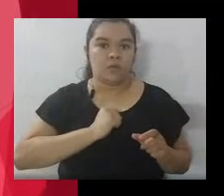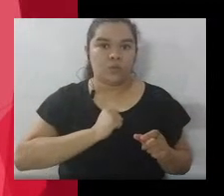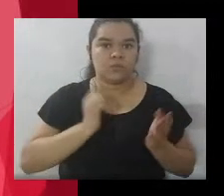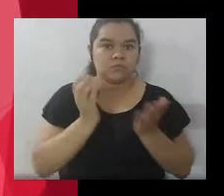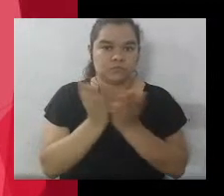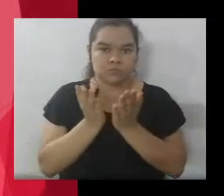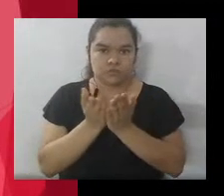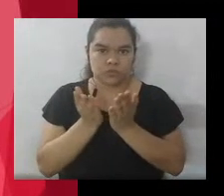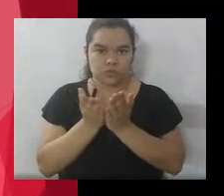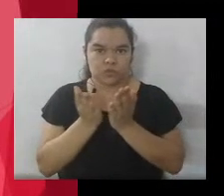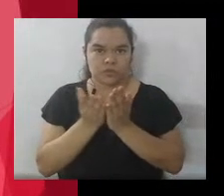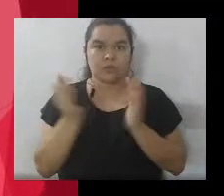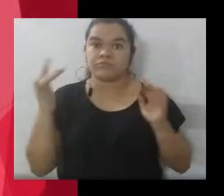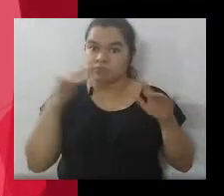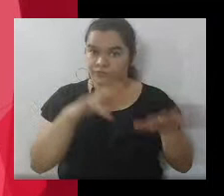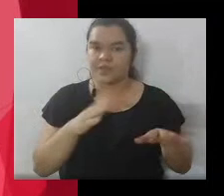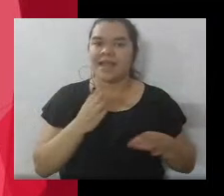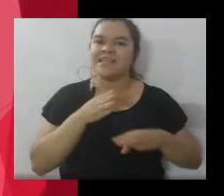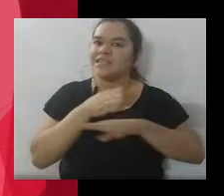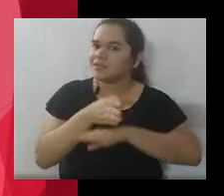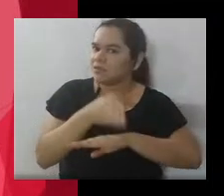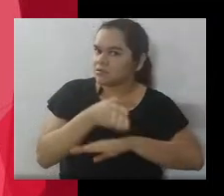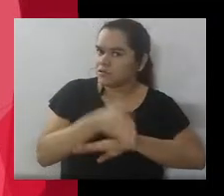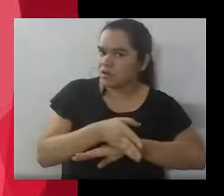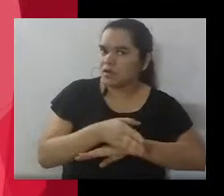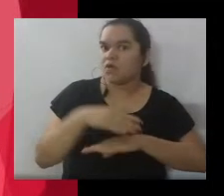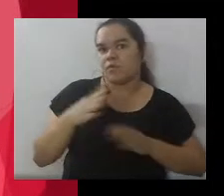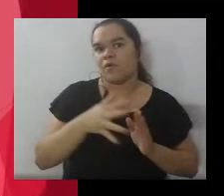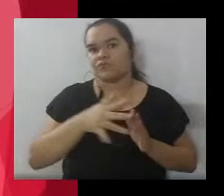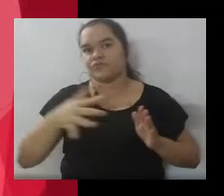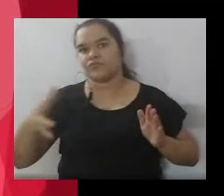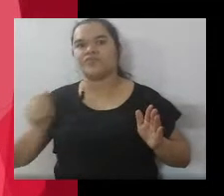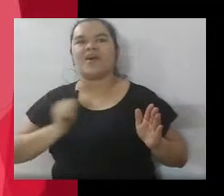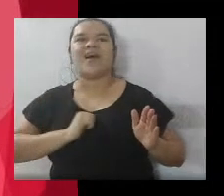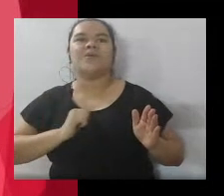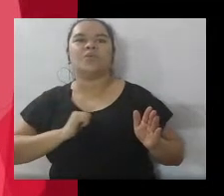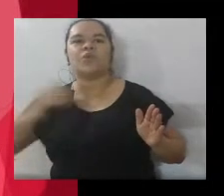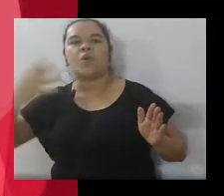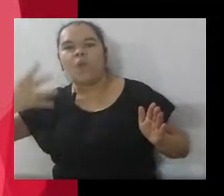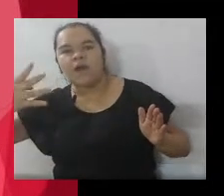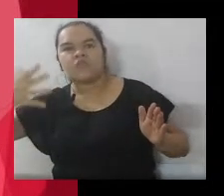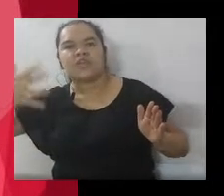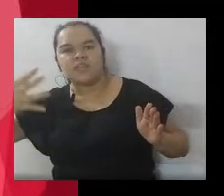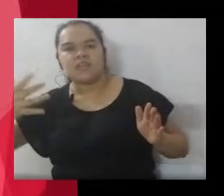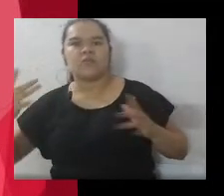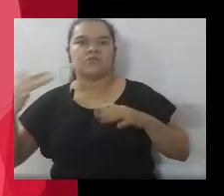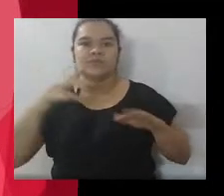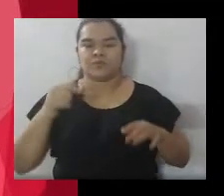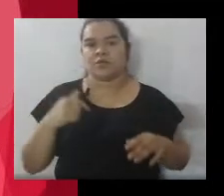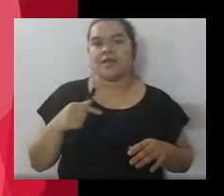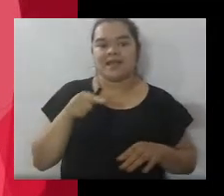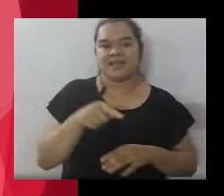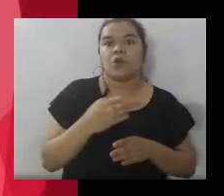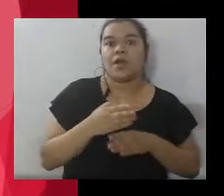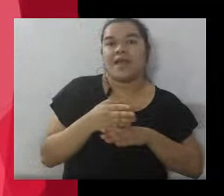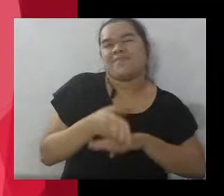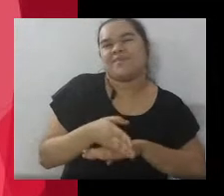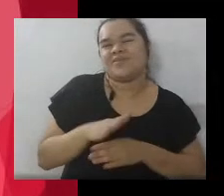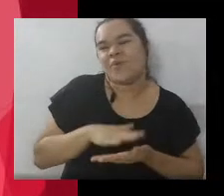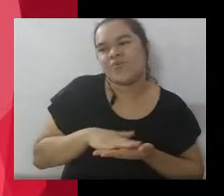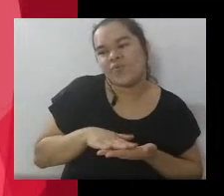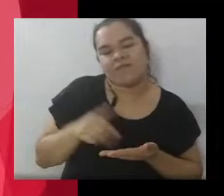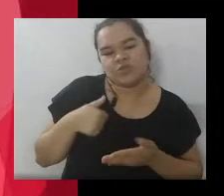estudiantes ingresantes como estudiantes avanzados, no es que por más que sean ingresantes no pueden